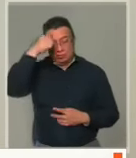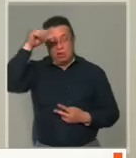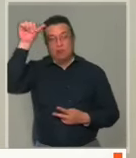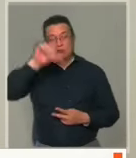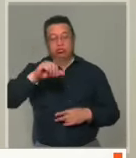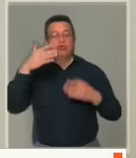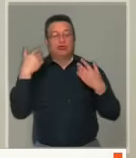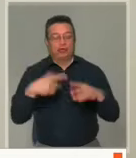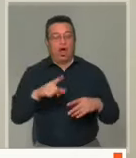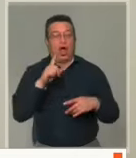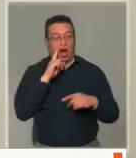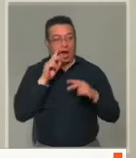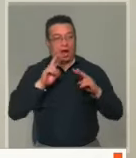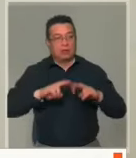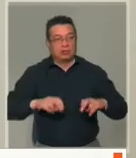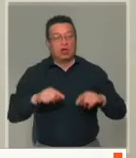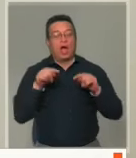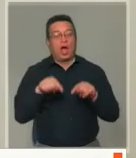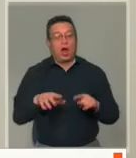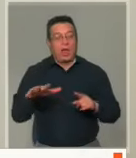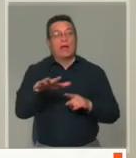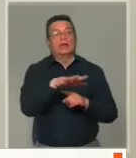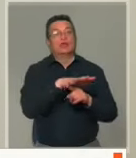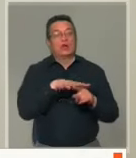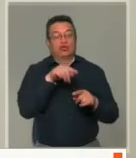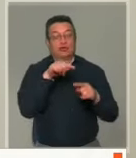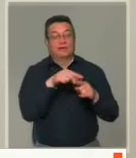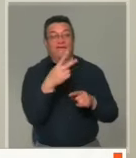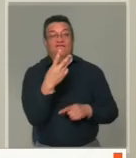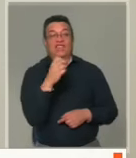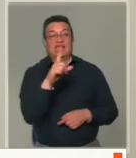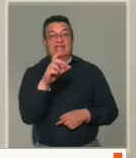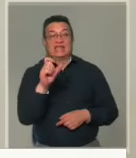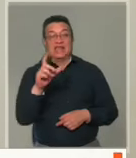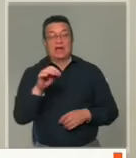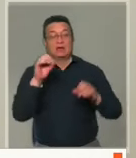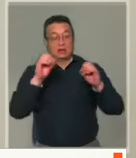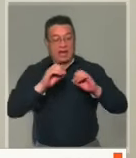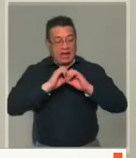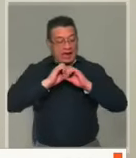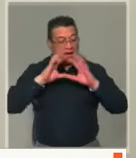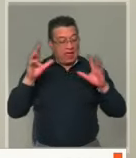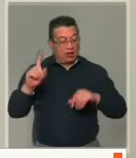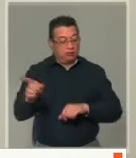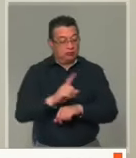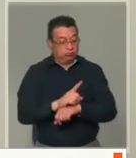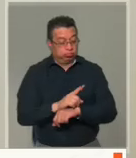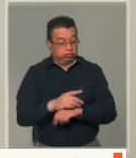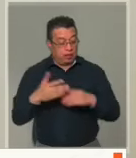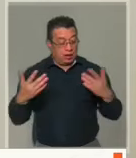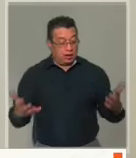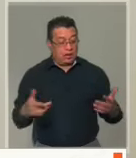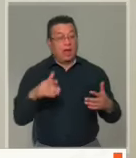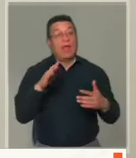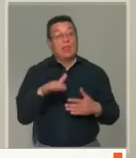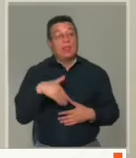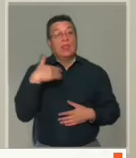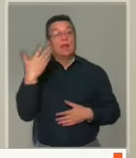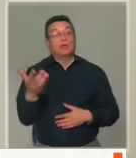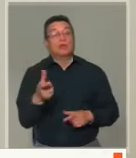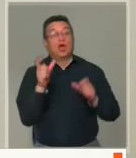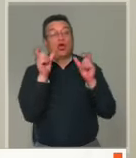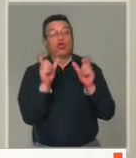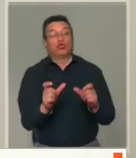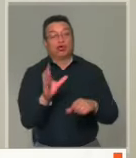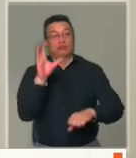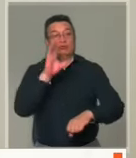investigación. Esperamos que la situación del señor Villegas se defina a la mayor brevedad, que luego del control de su